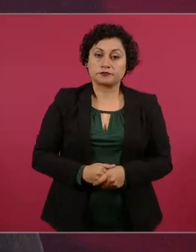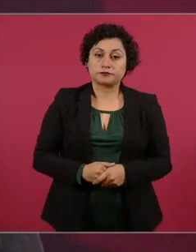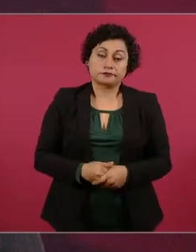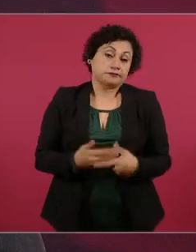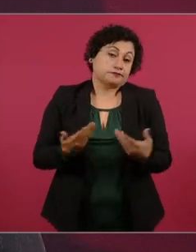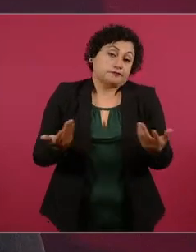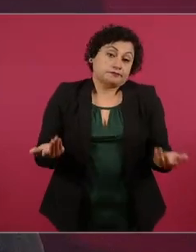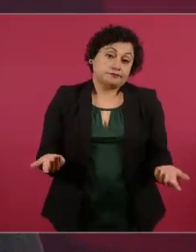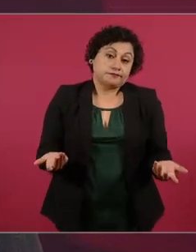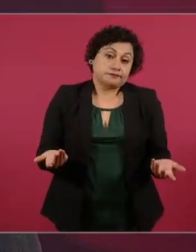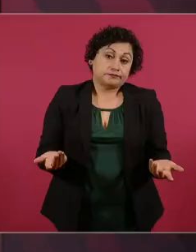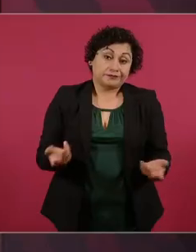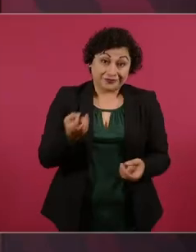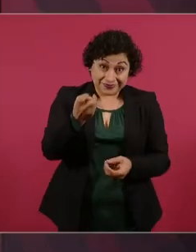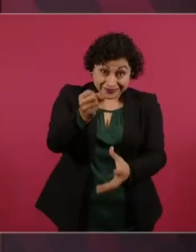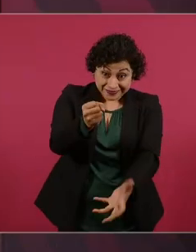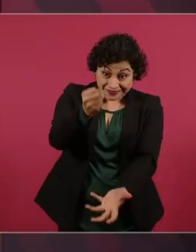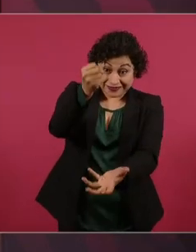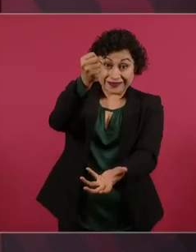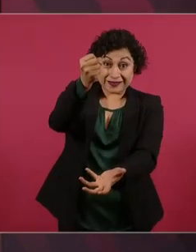todo eso se lo robaban.